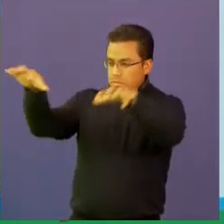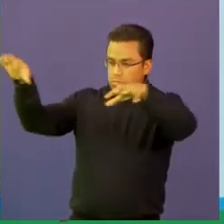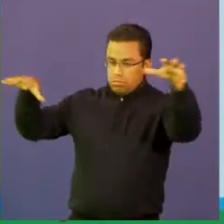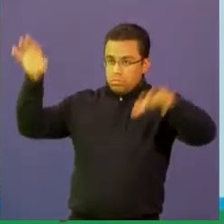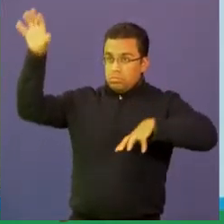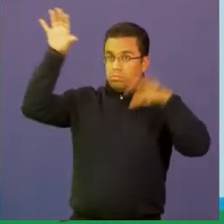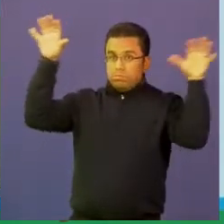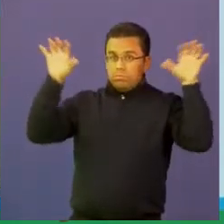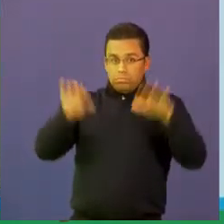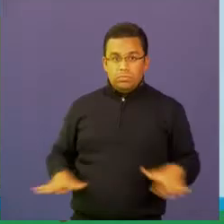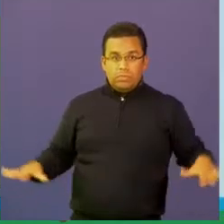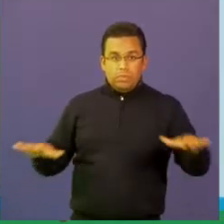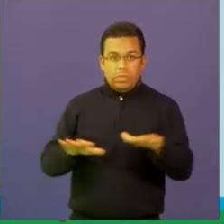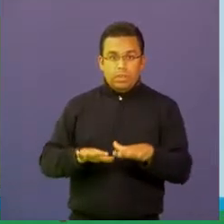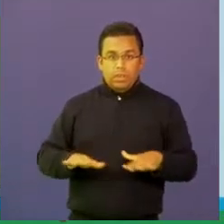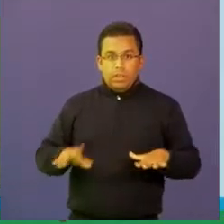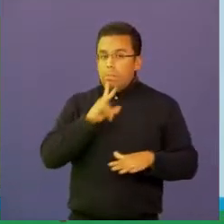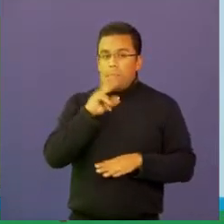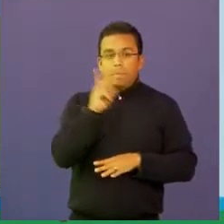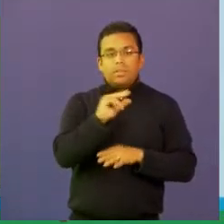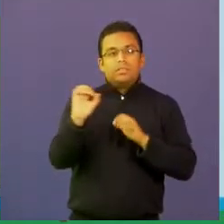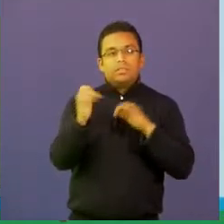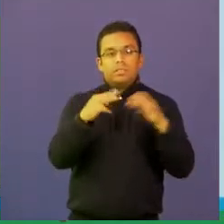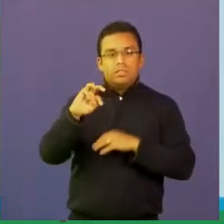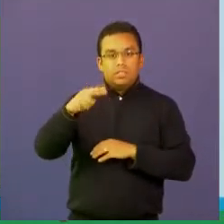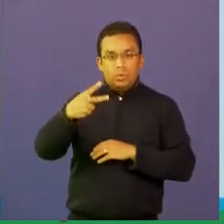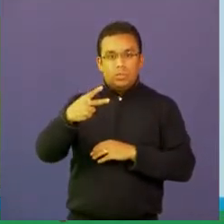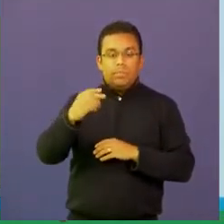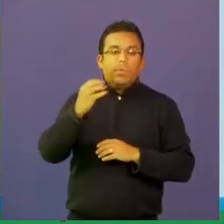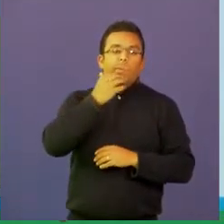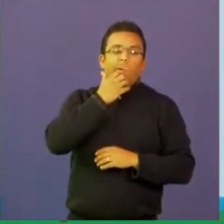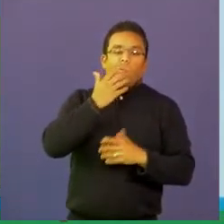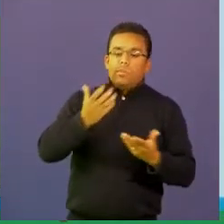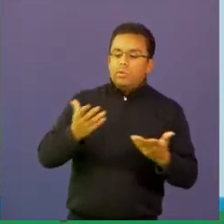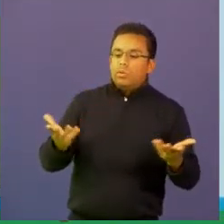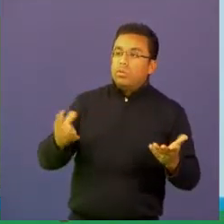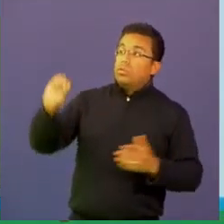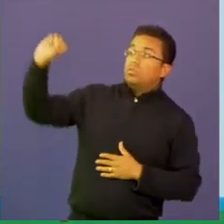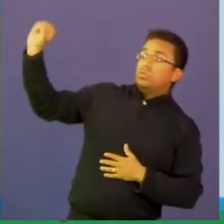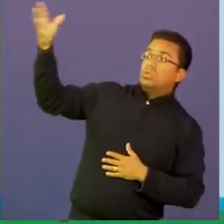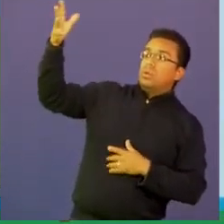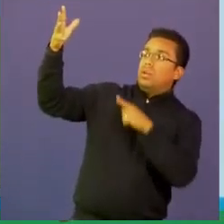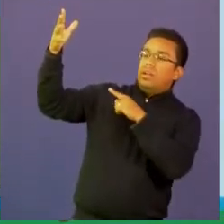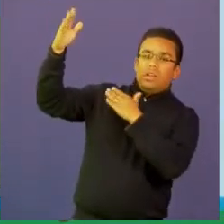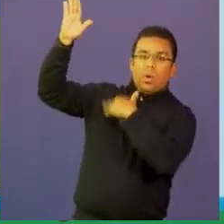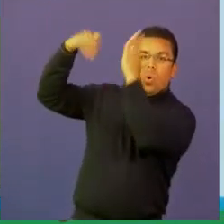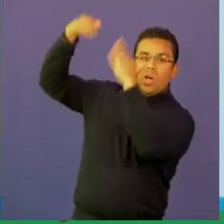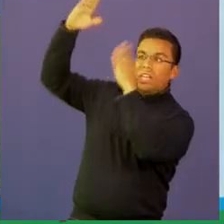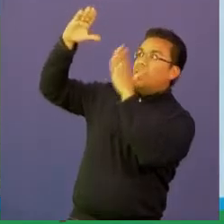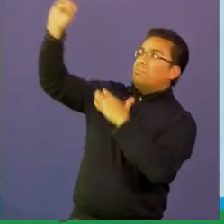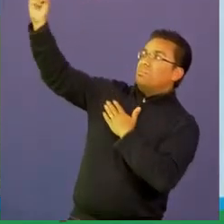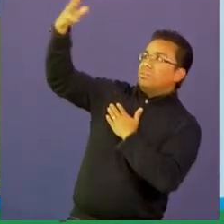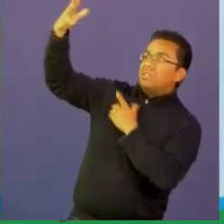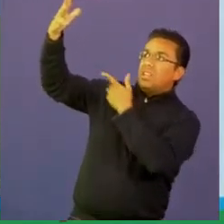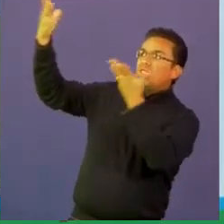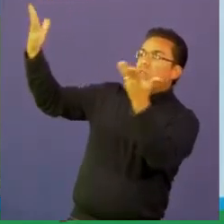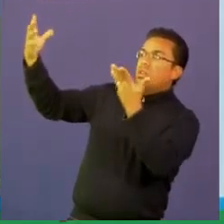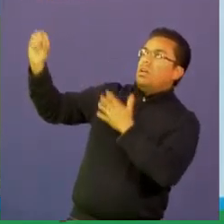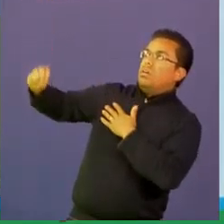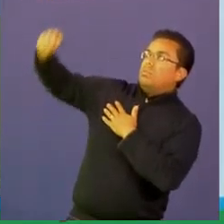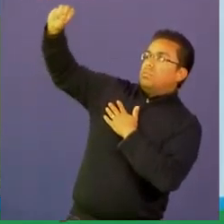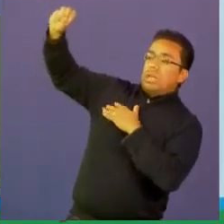conocer cómo generar un espacio, por ejemplo, el sol que lo vemos cuadrado en este caso y no redondo como es habitualmente.